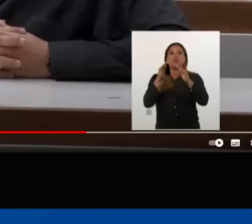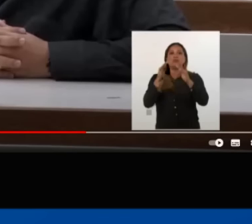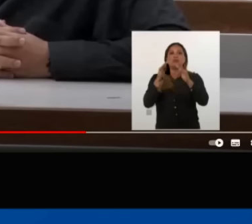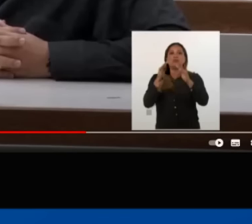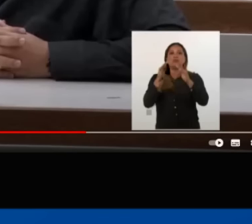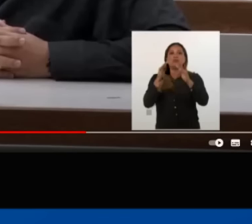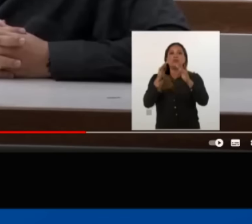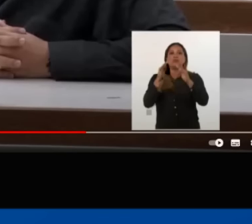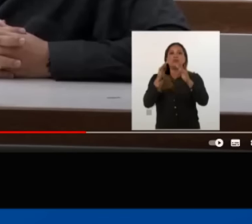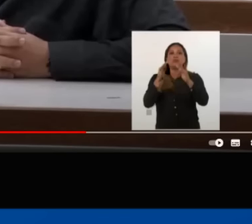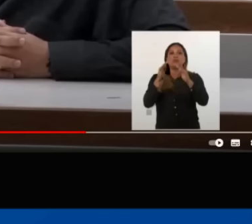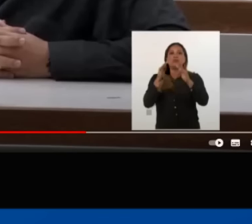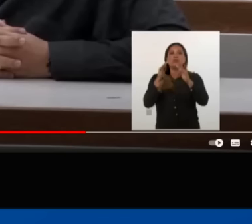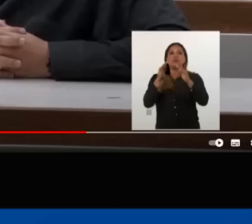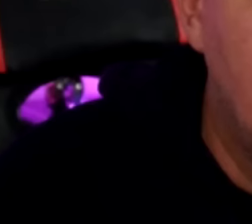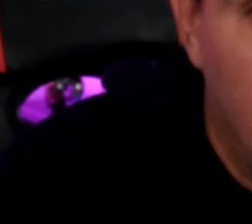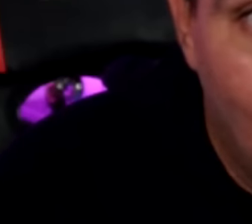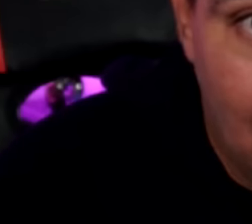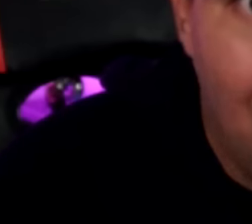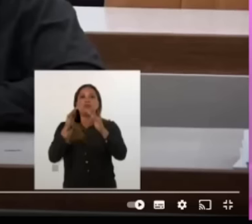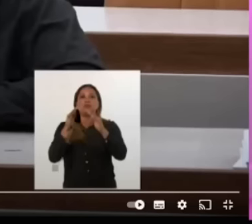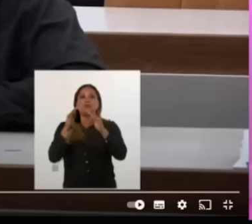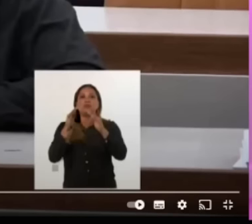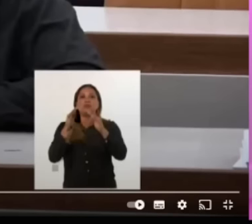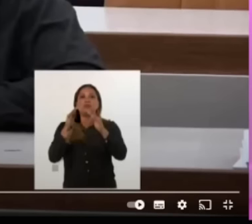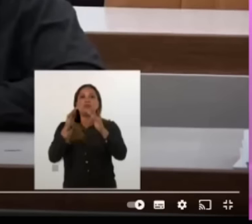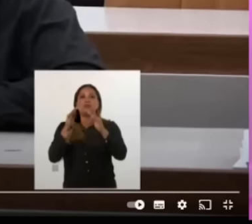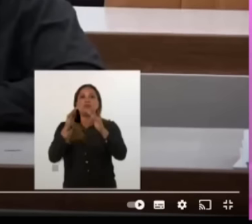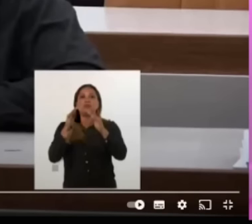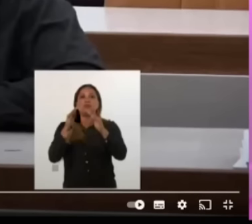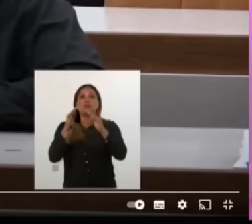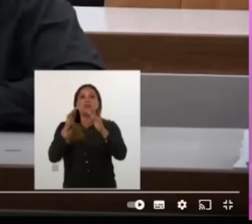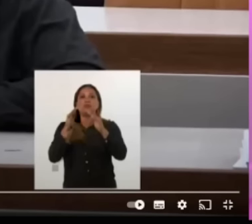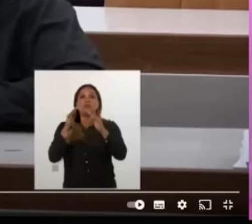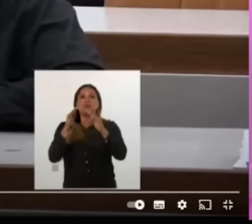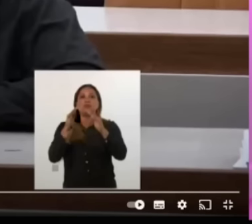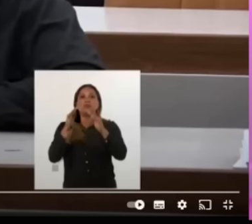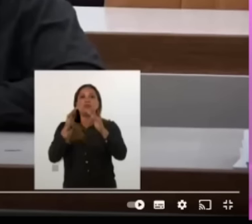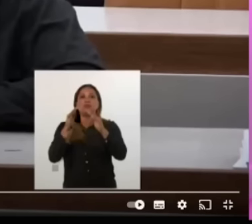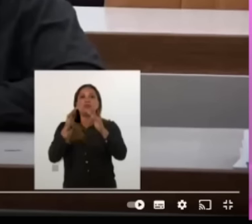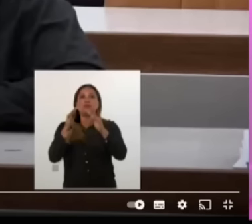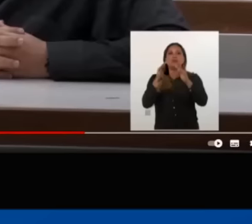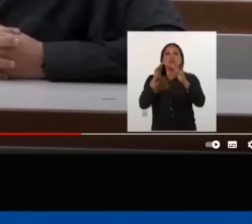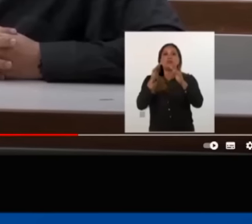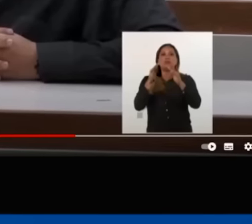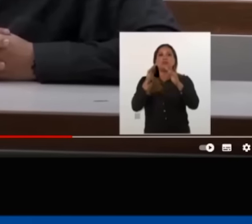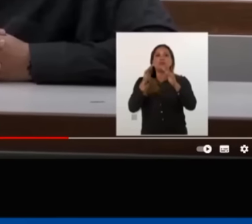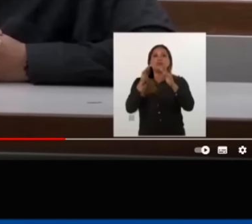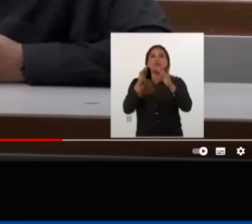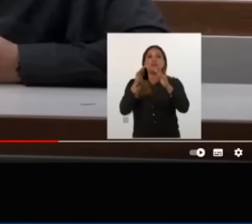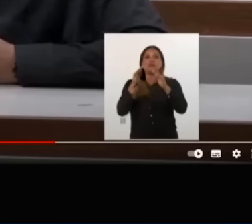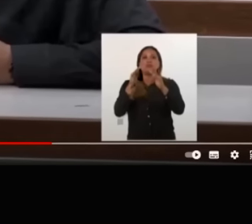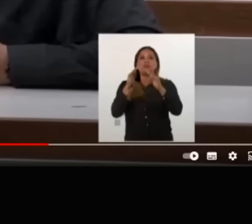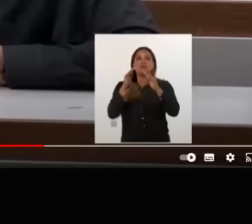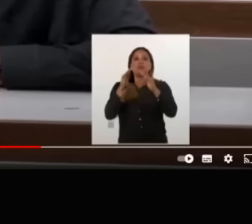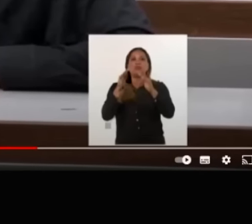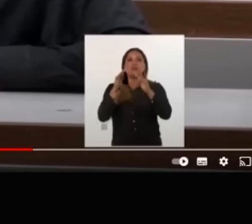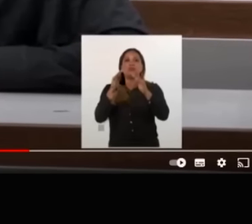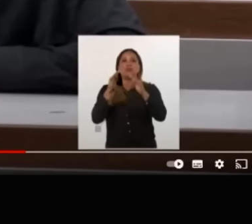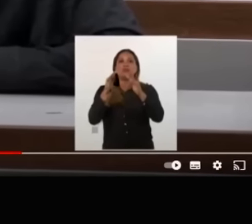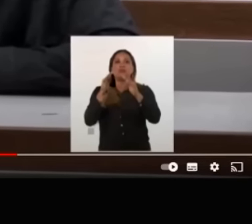y este está diciendo Cuando tú veas eso chibat aquí lo que está este tipo está haciendo un llamado a la chivatera Es que le tengo que es que le